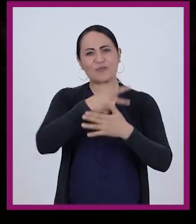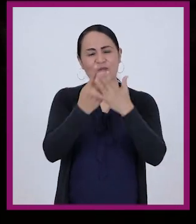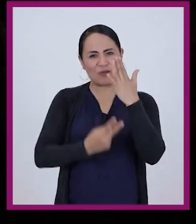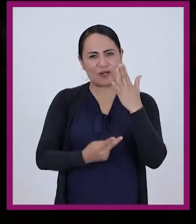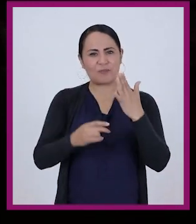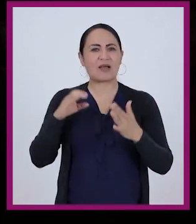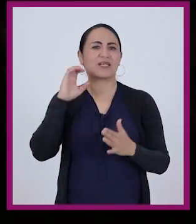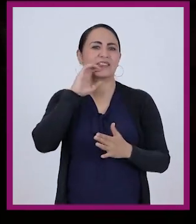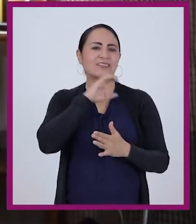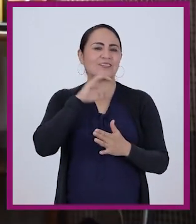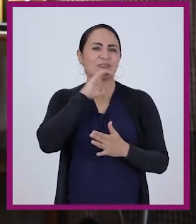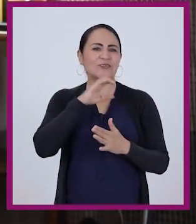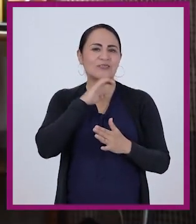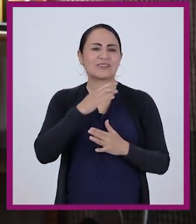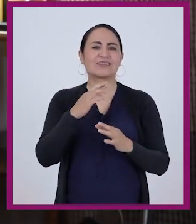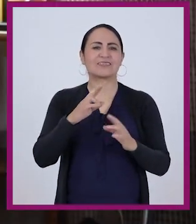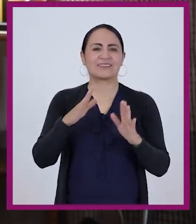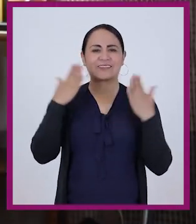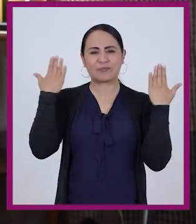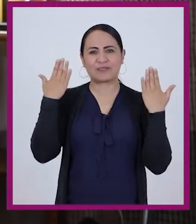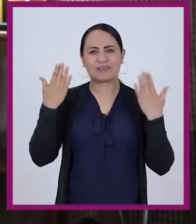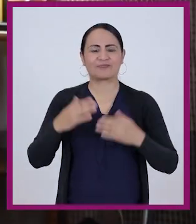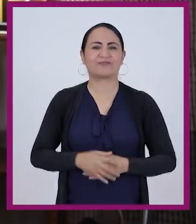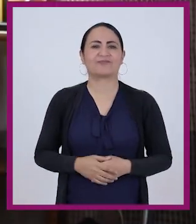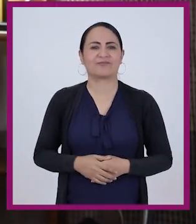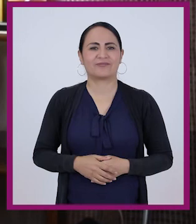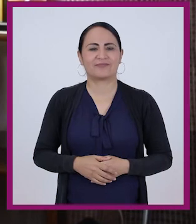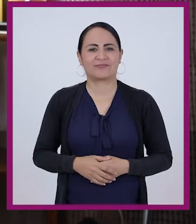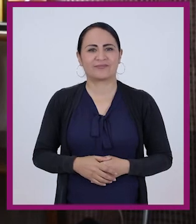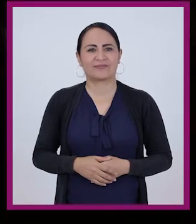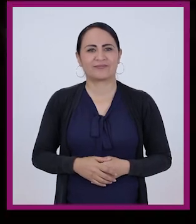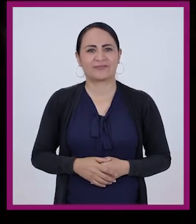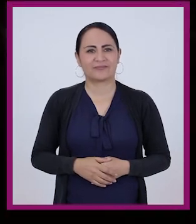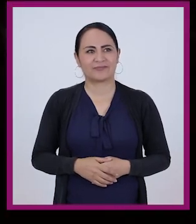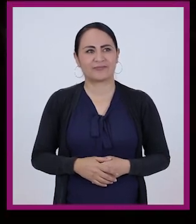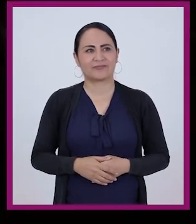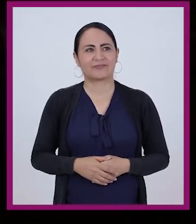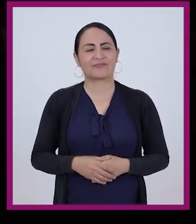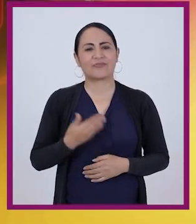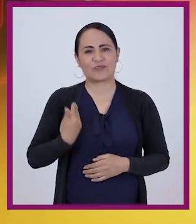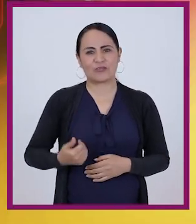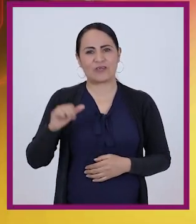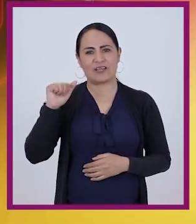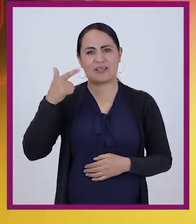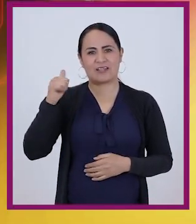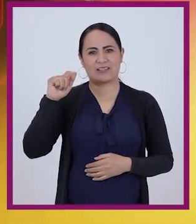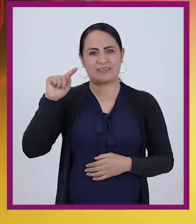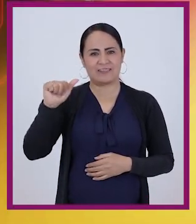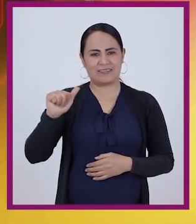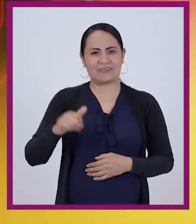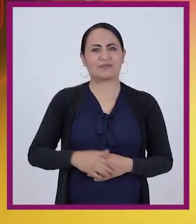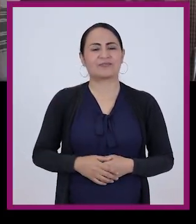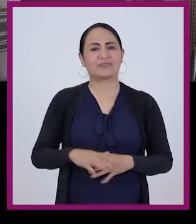de Investigadores Rápidos. Rápidos y curiosos. Yo soy Citlali. Y yo soy Juanma. Y